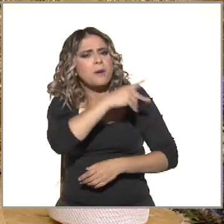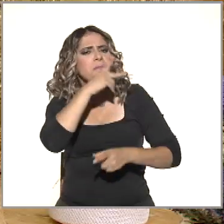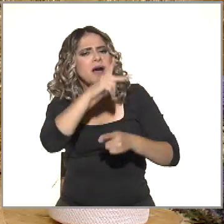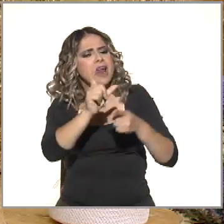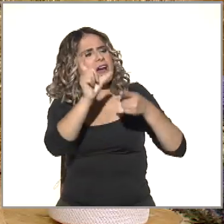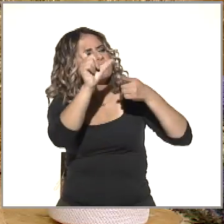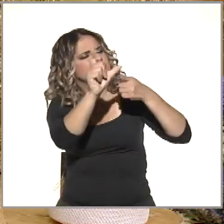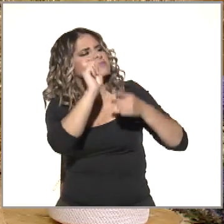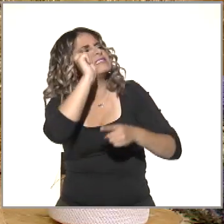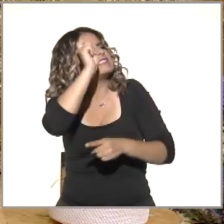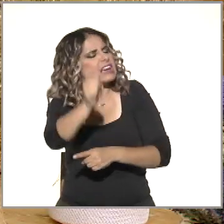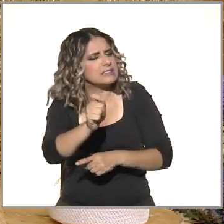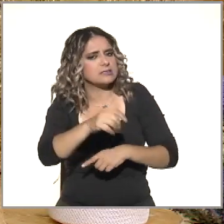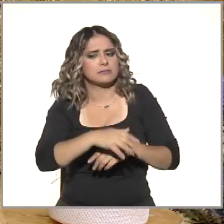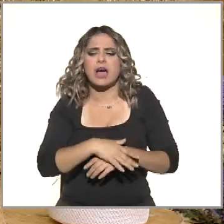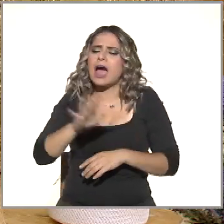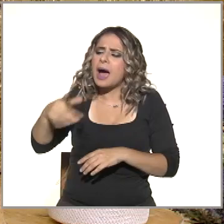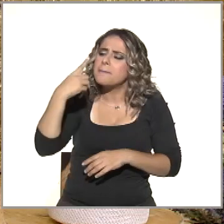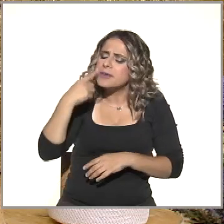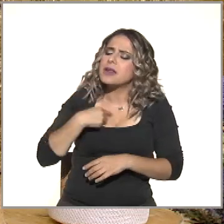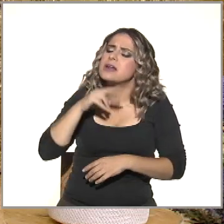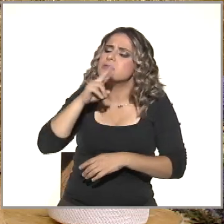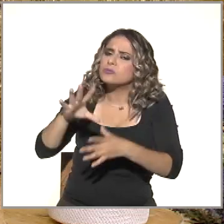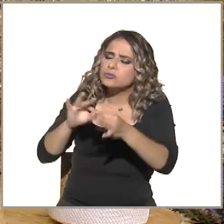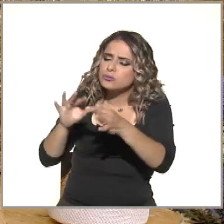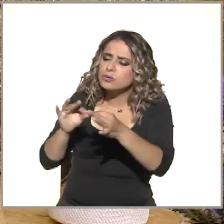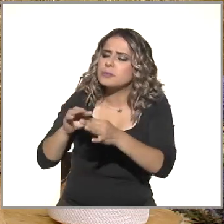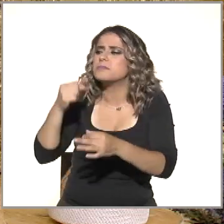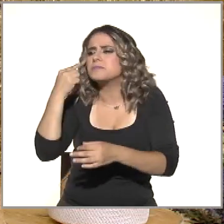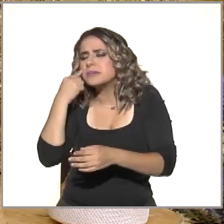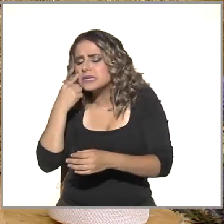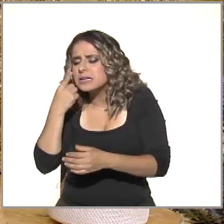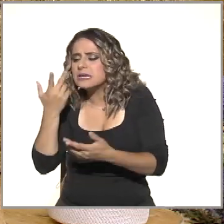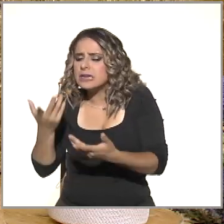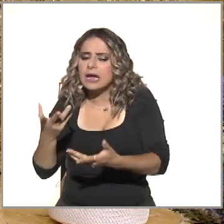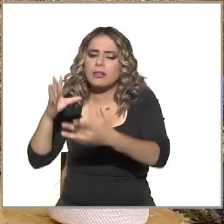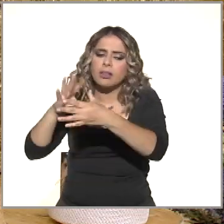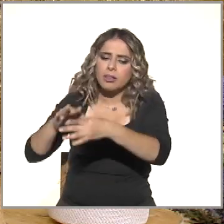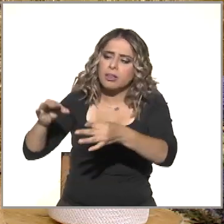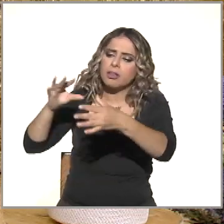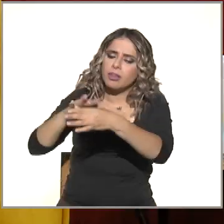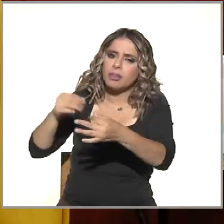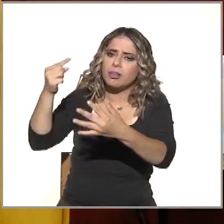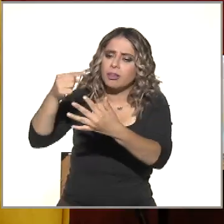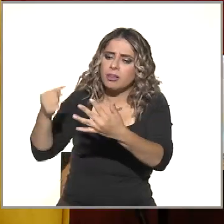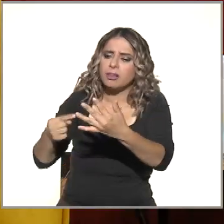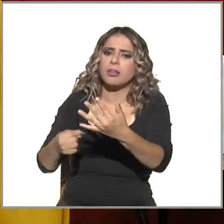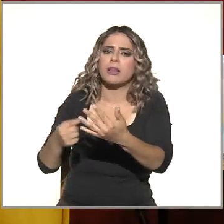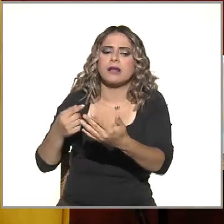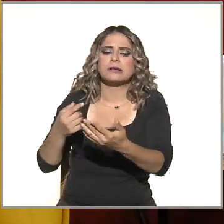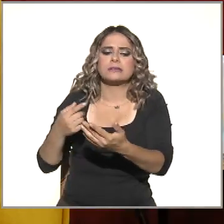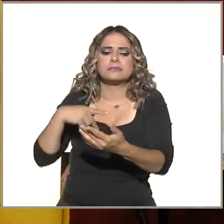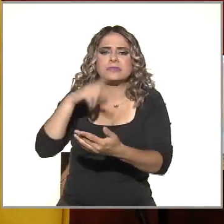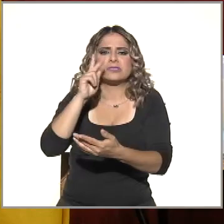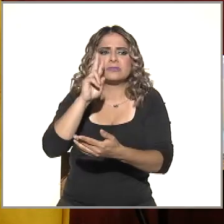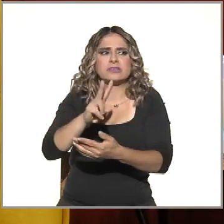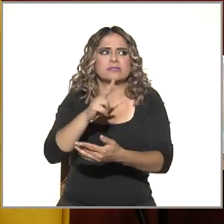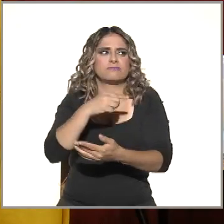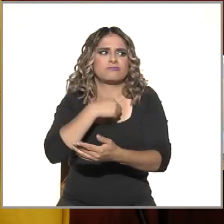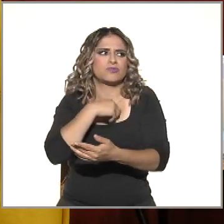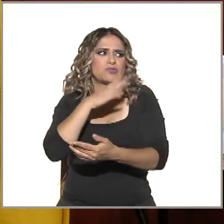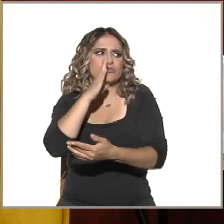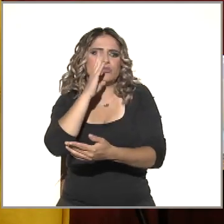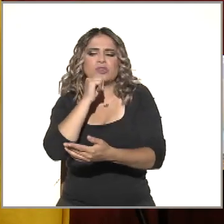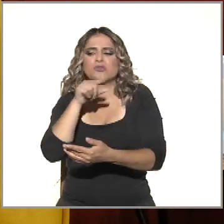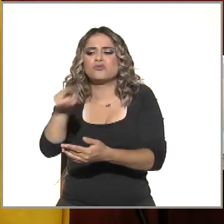concepto, le puedo responder, sí, no voy a tratar de él ahorita porque es harina de otro costal. Y no estoy insultando